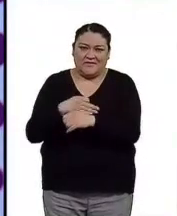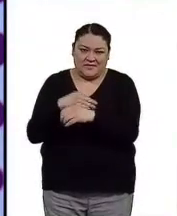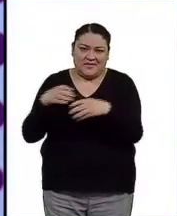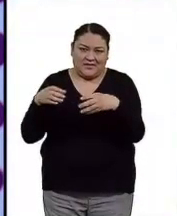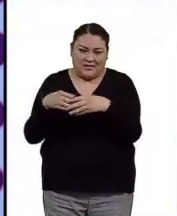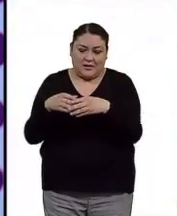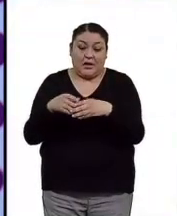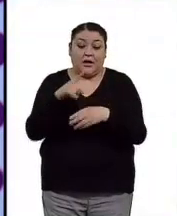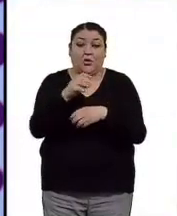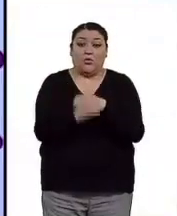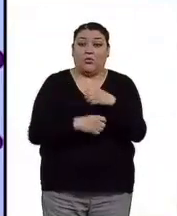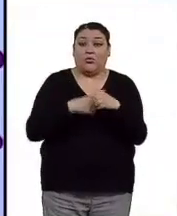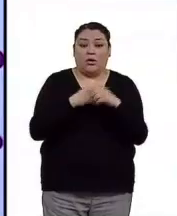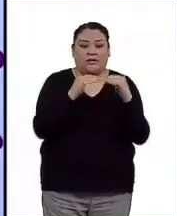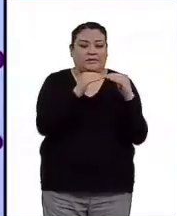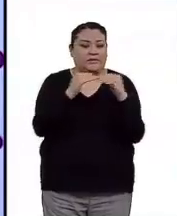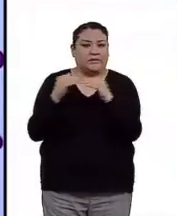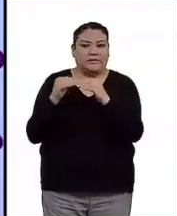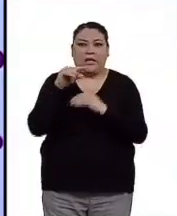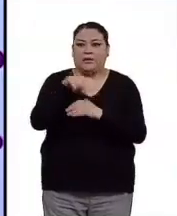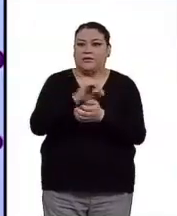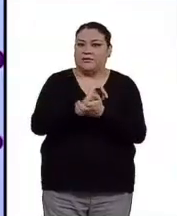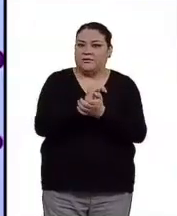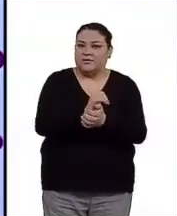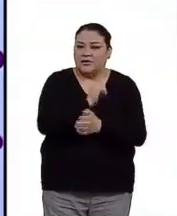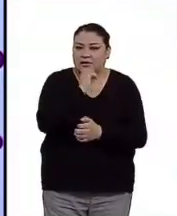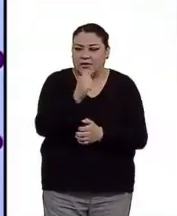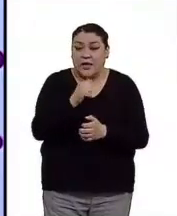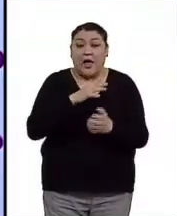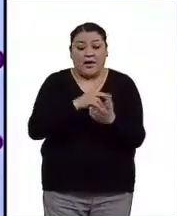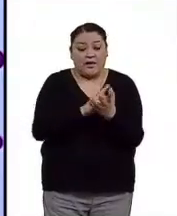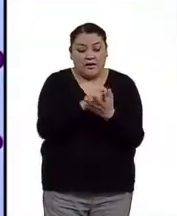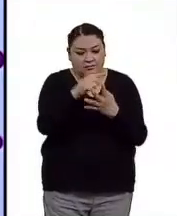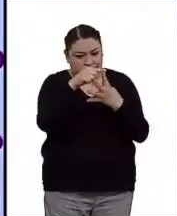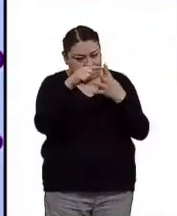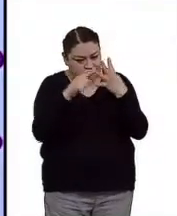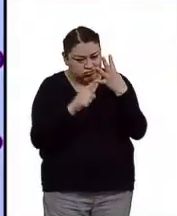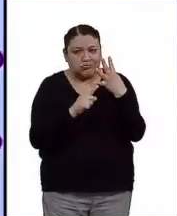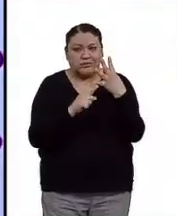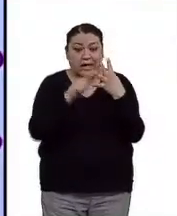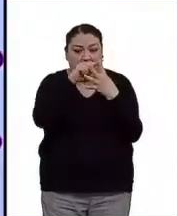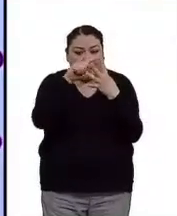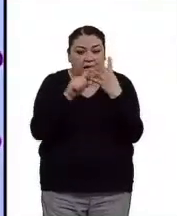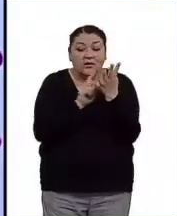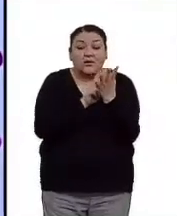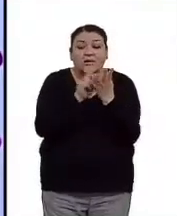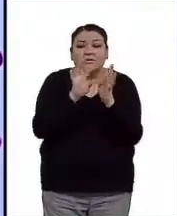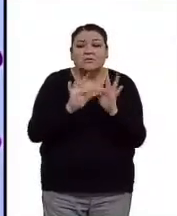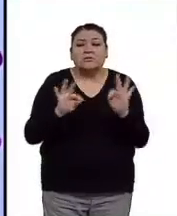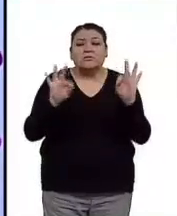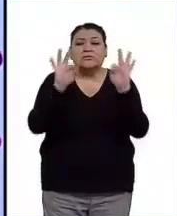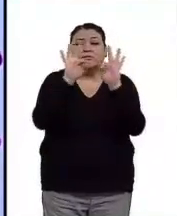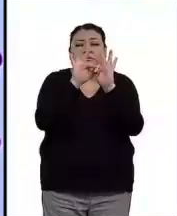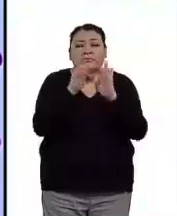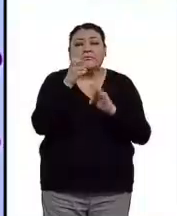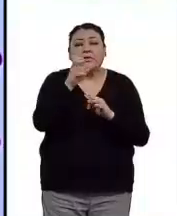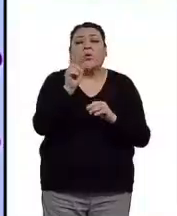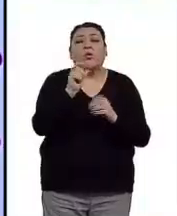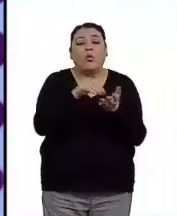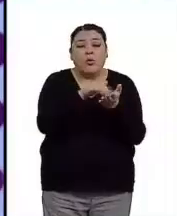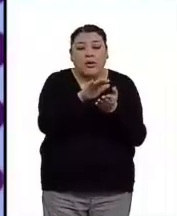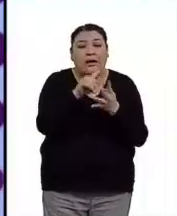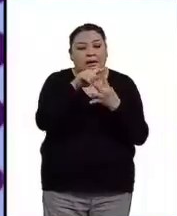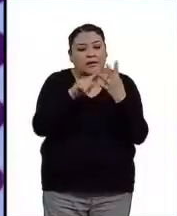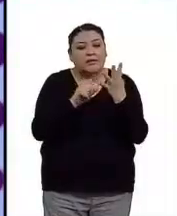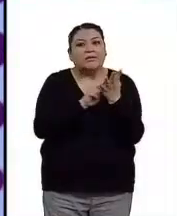el derecho a la igualdad y no discriminación, ¿no? Entonces estamos hablando por lo menos de 4 derechos fundamentales que son vulnerados cuando existe este tipo de despidos,